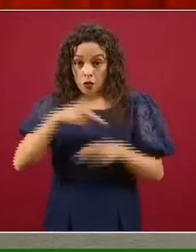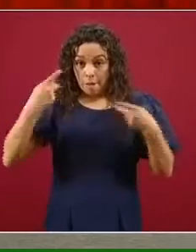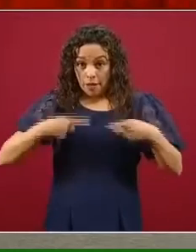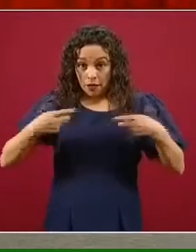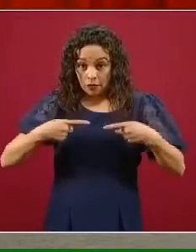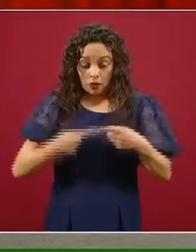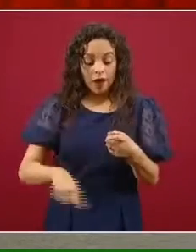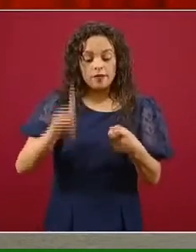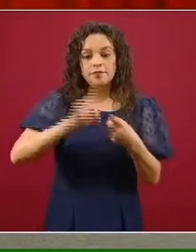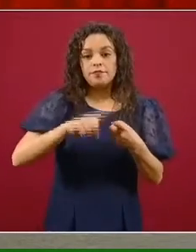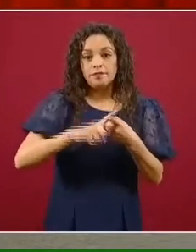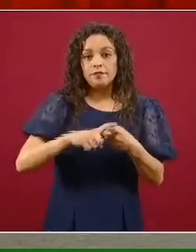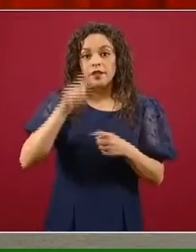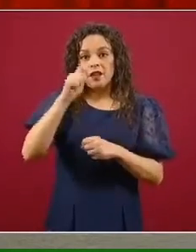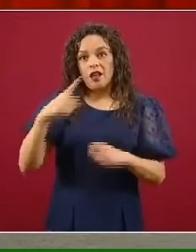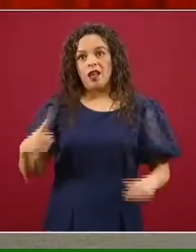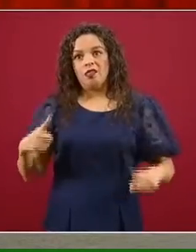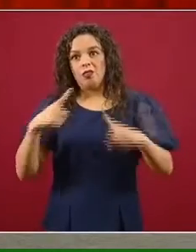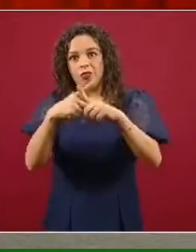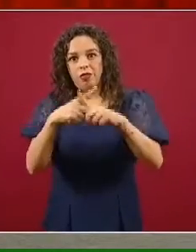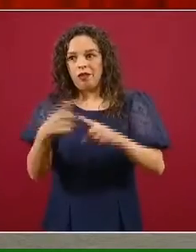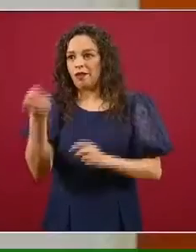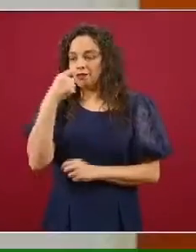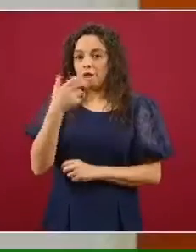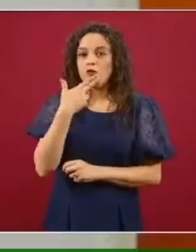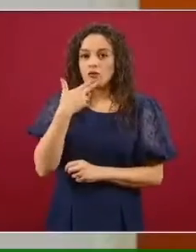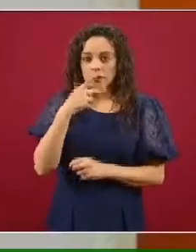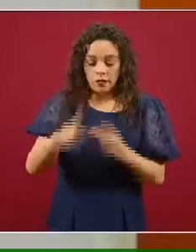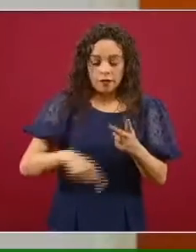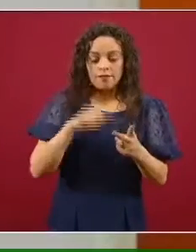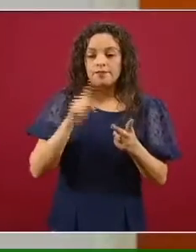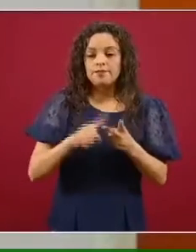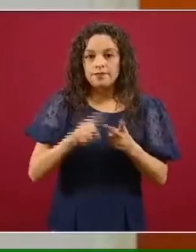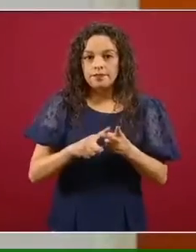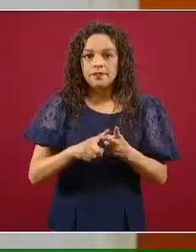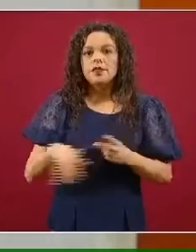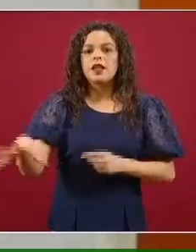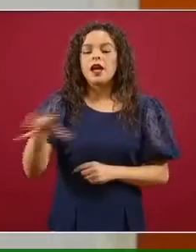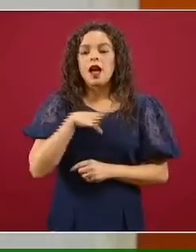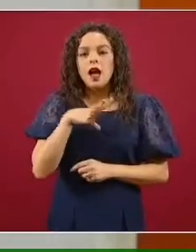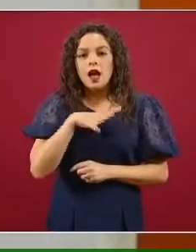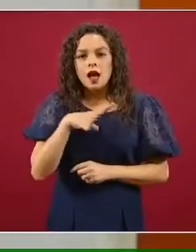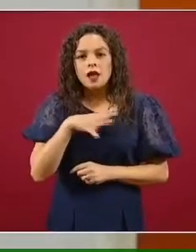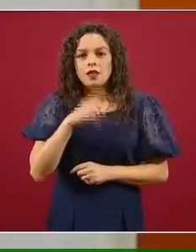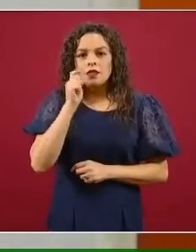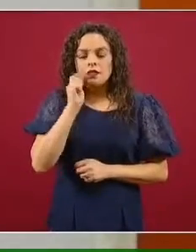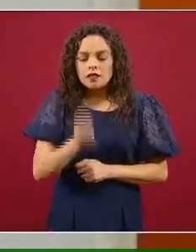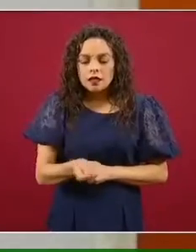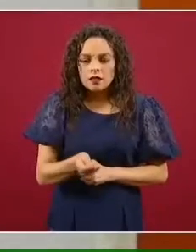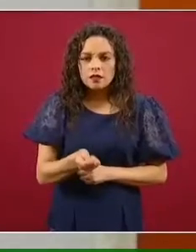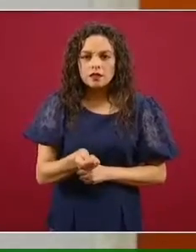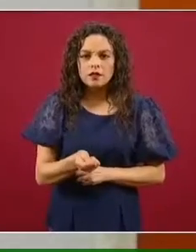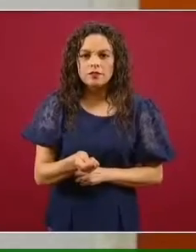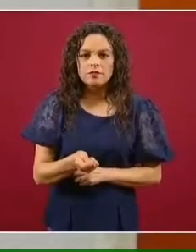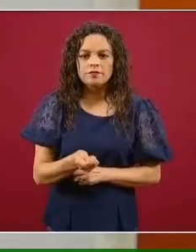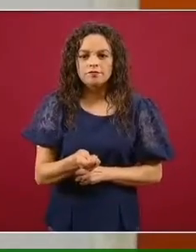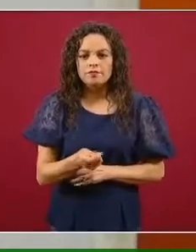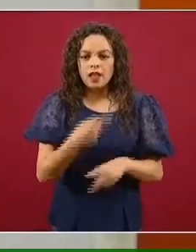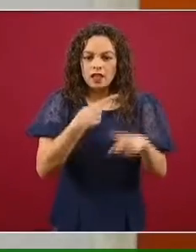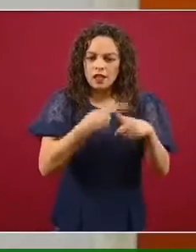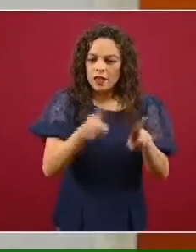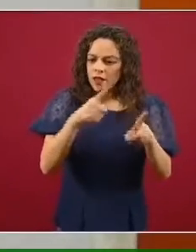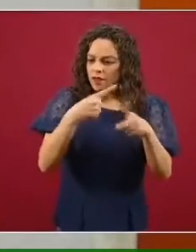las reacciones adversas y secundarias, y número 2, que existen cierta serie